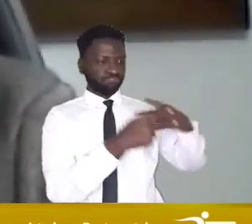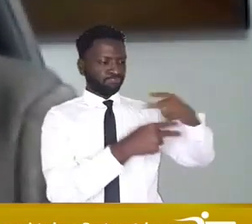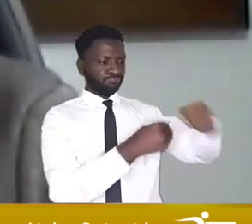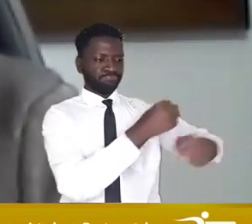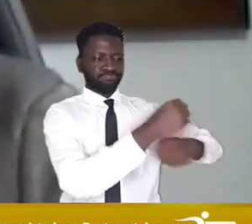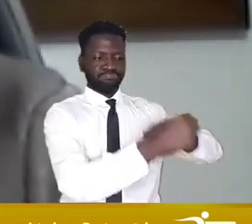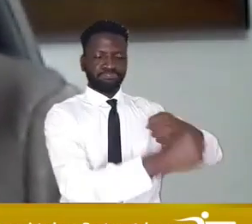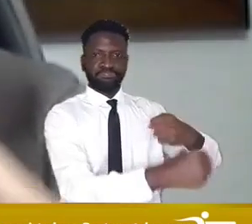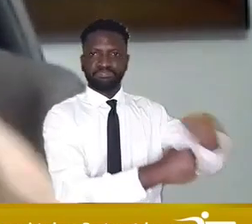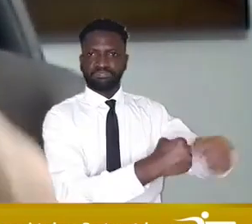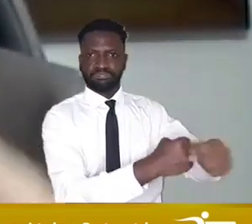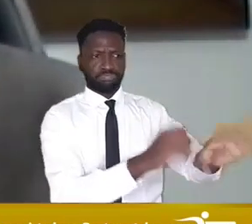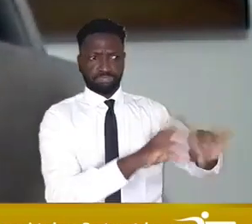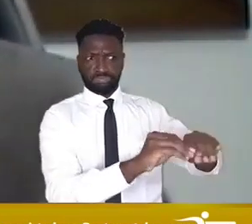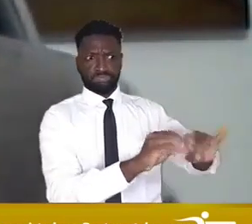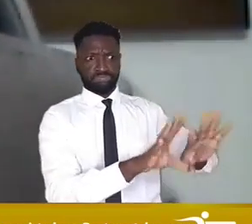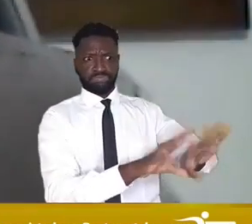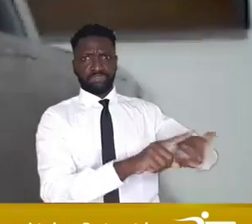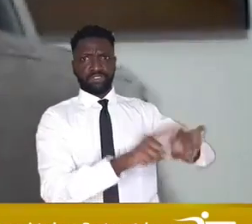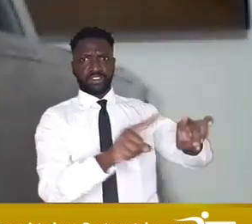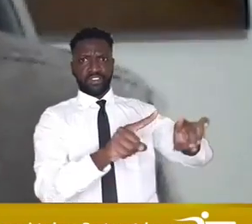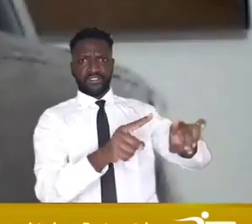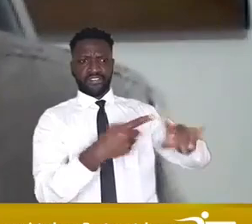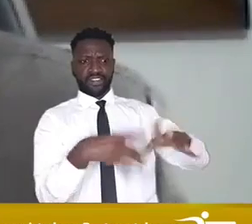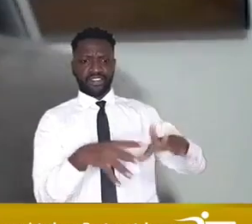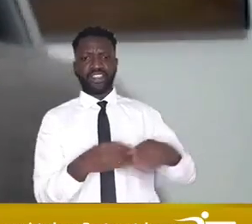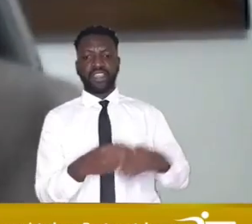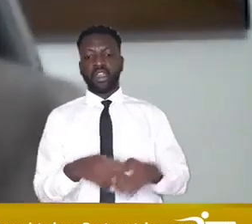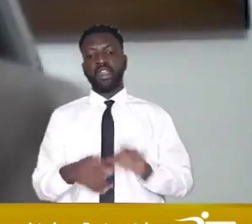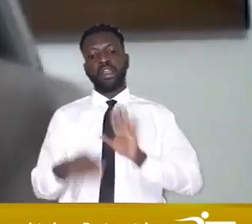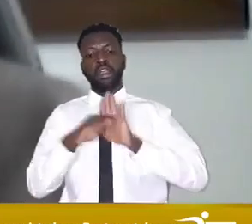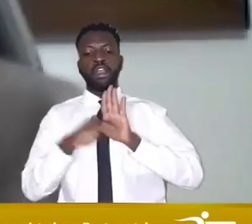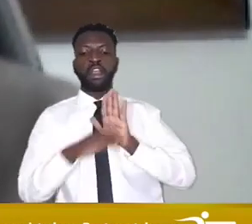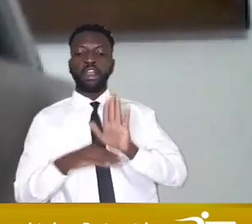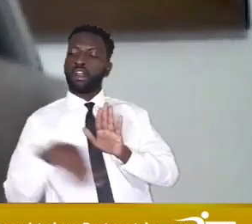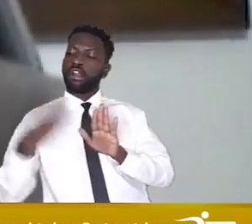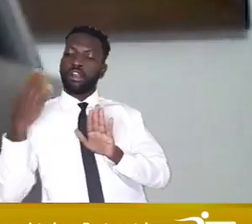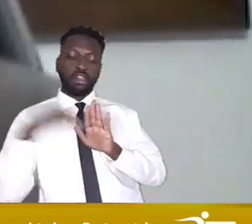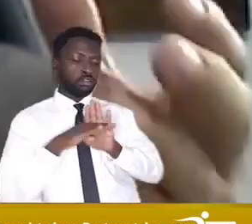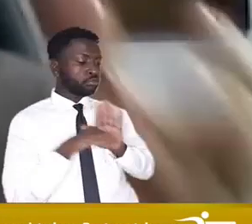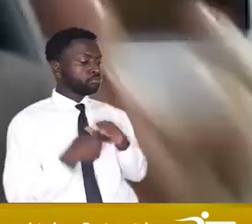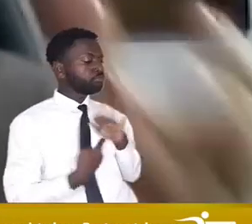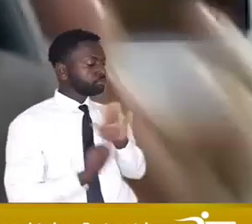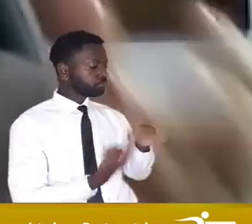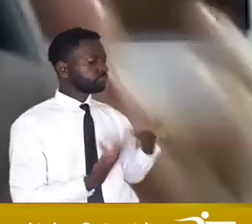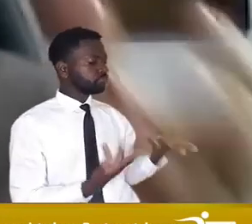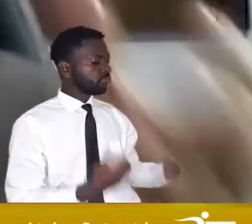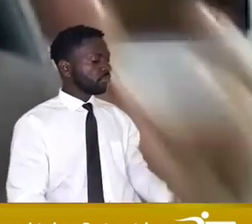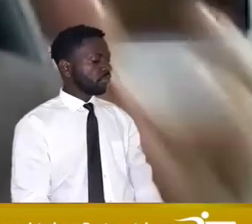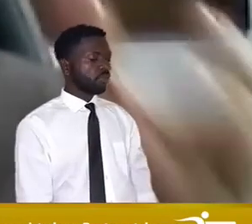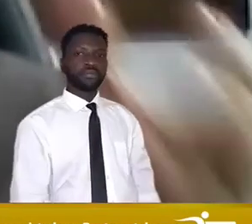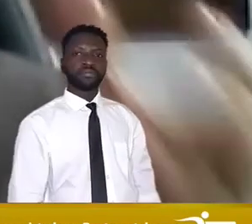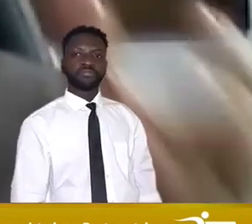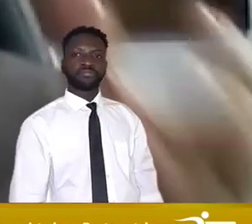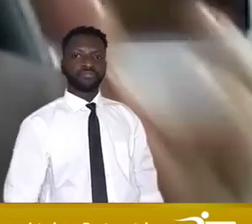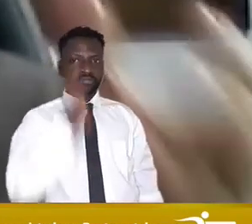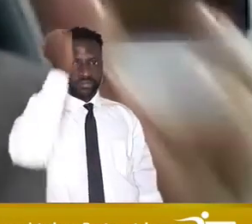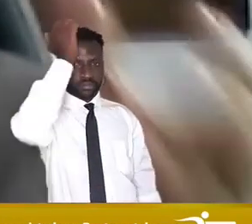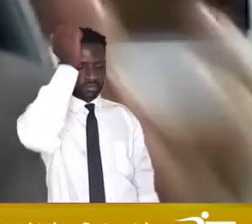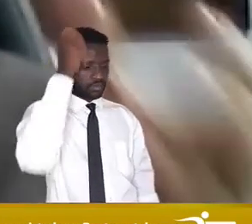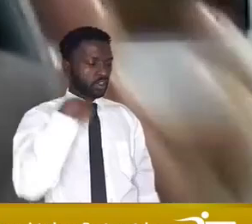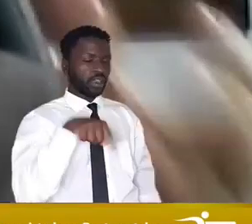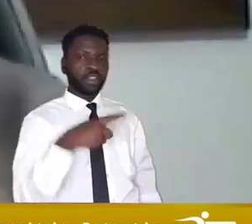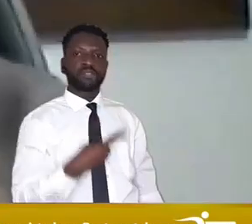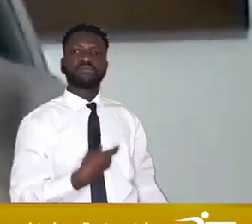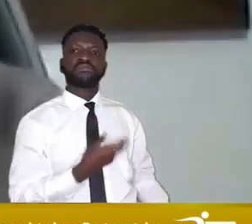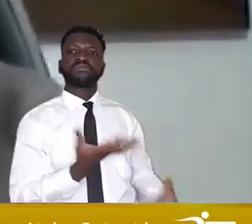Hay un mandamiento de parte del Señor. Y él dice, vea, Las piedras están evitando